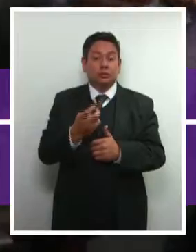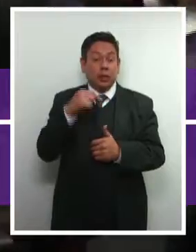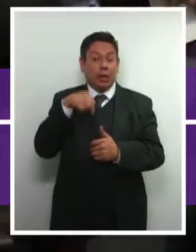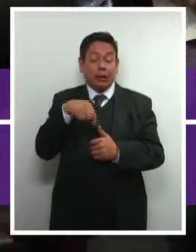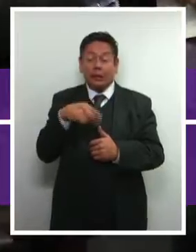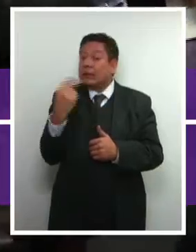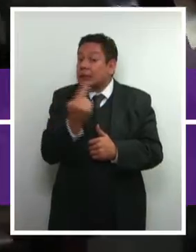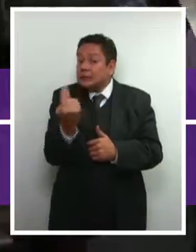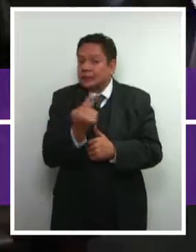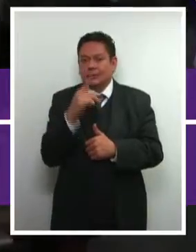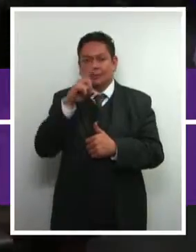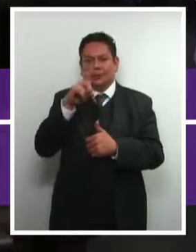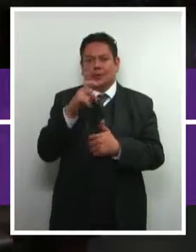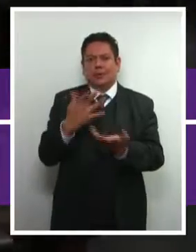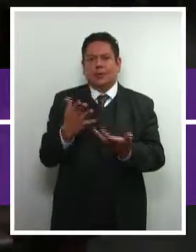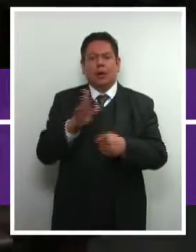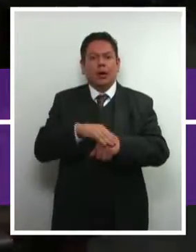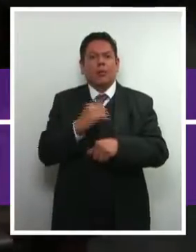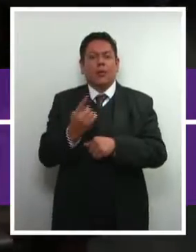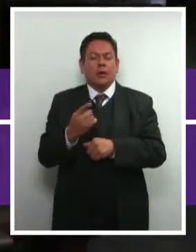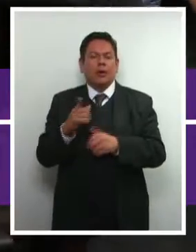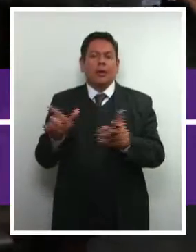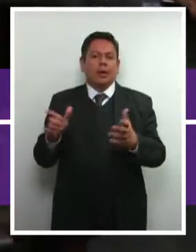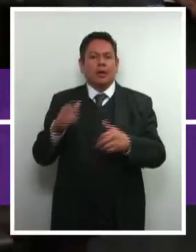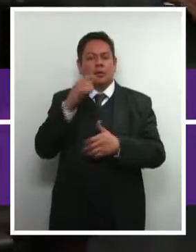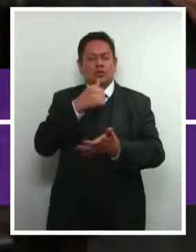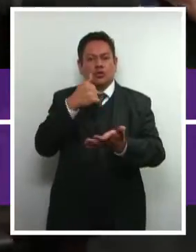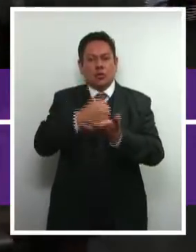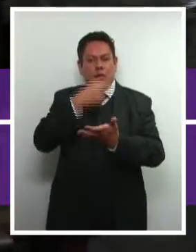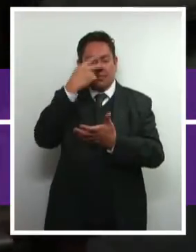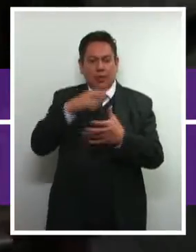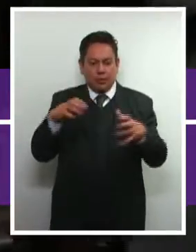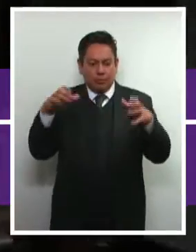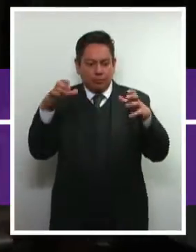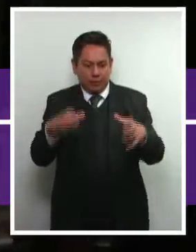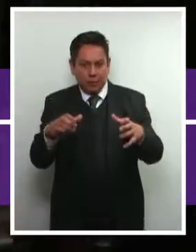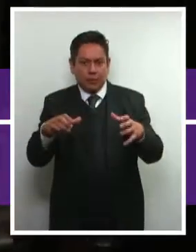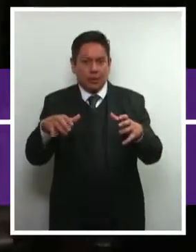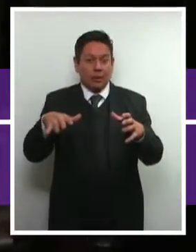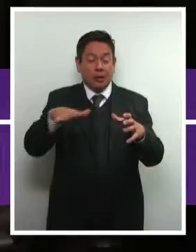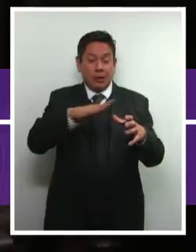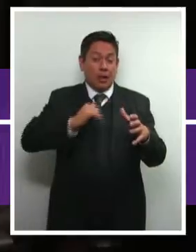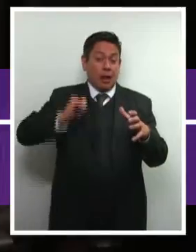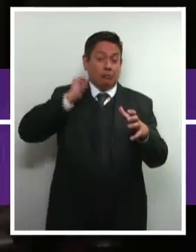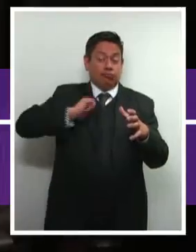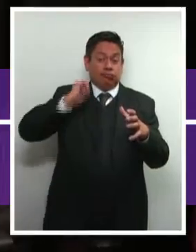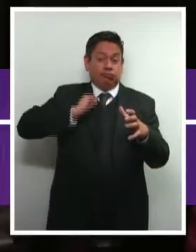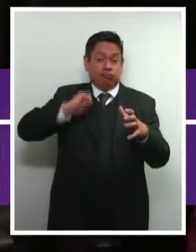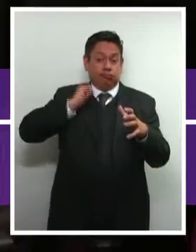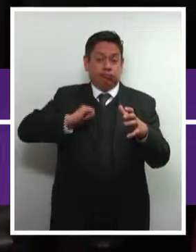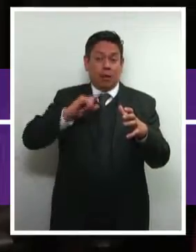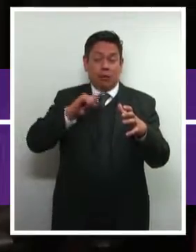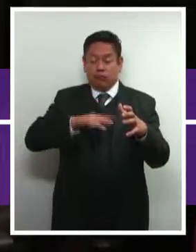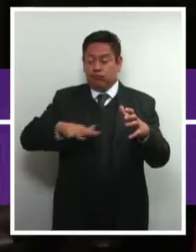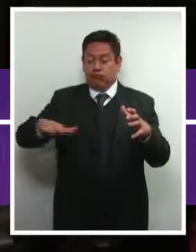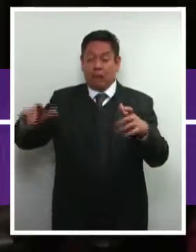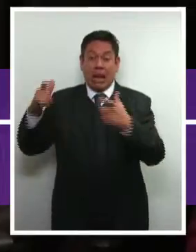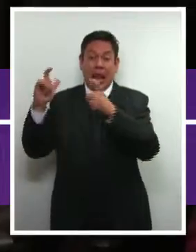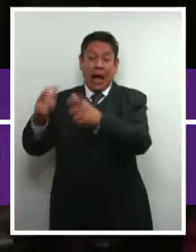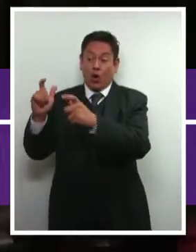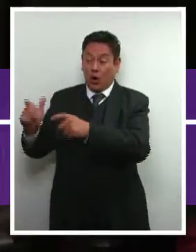ciudad, por ser una cuenca cerrada, por haber albergado valiosísimos ecosistemas lacustres, por todas